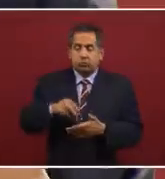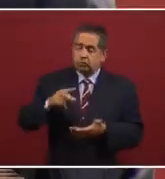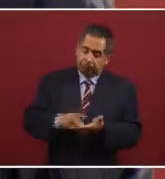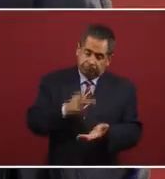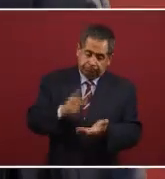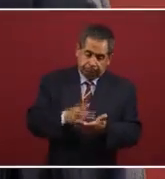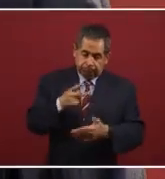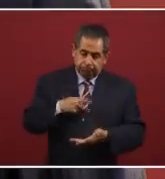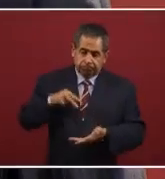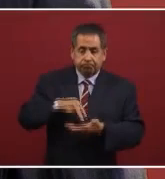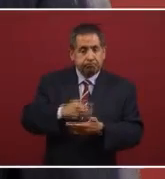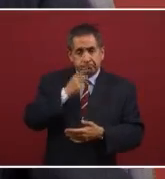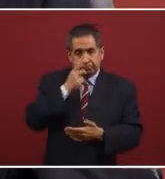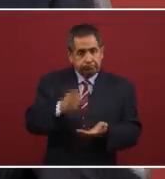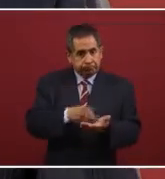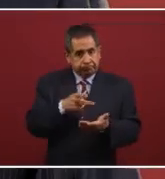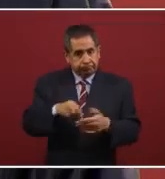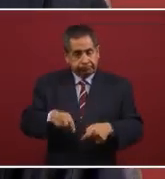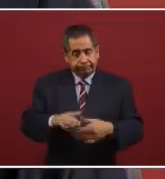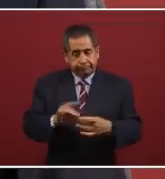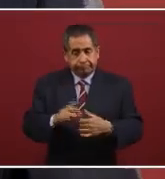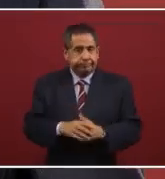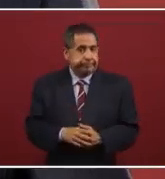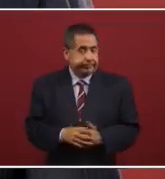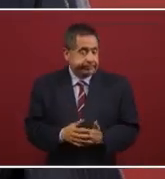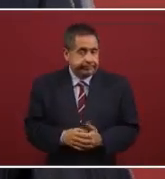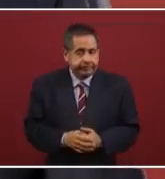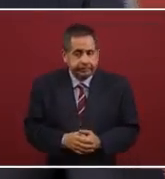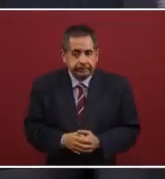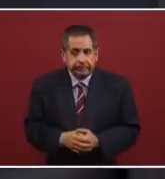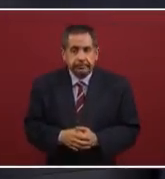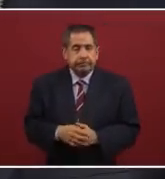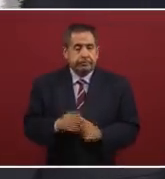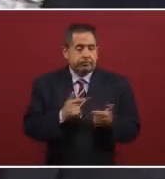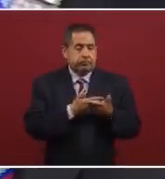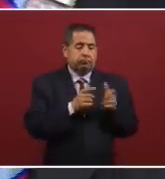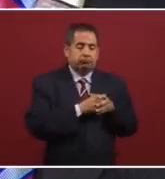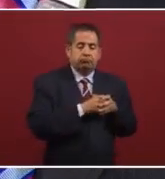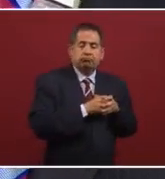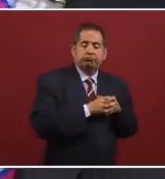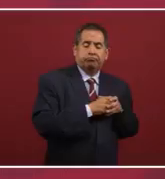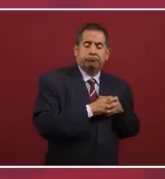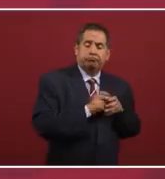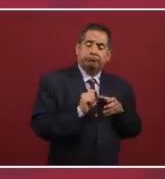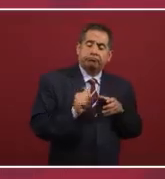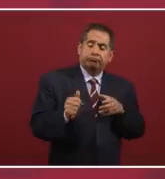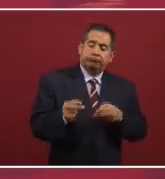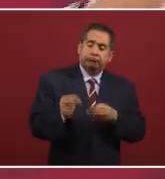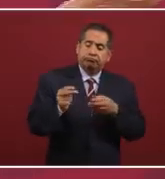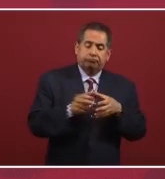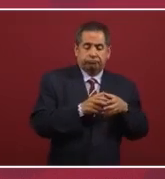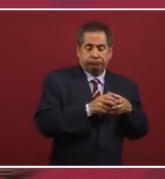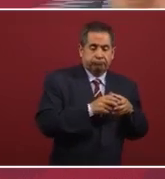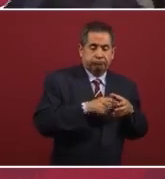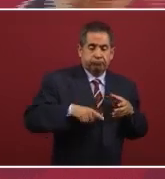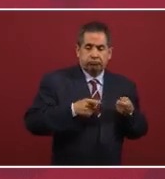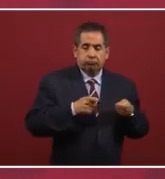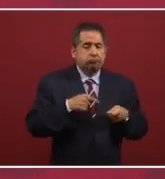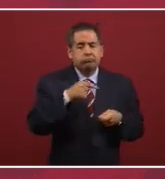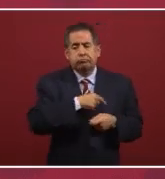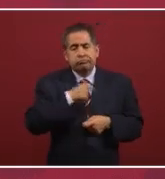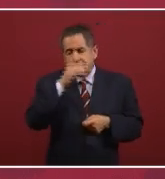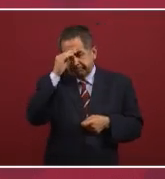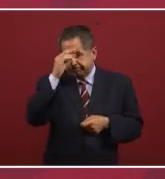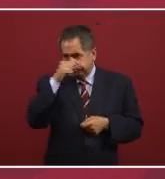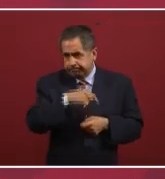muchas veces que los tecnócratas nunca tomaron en cuenta,